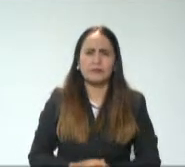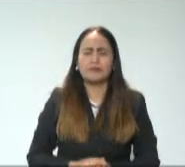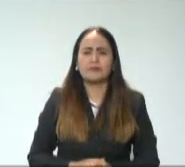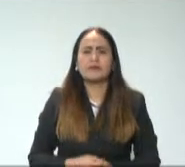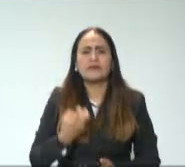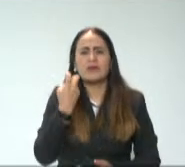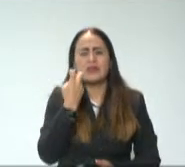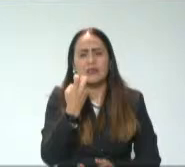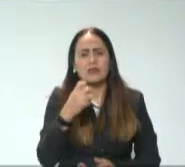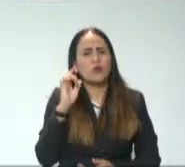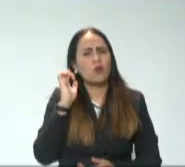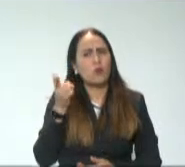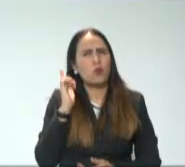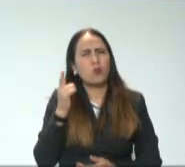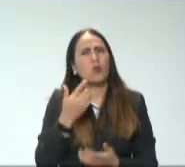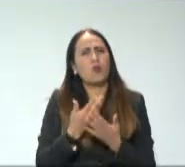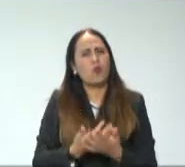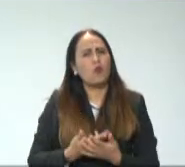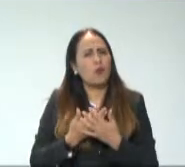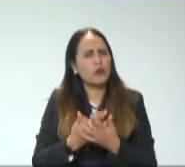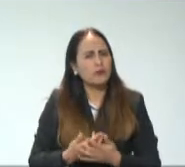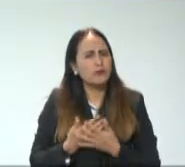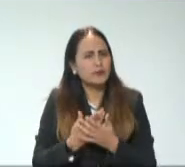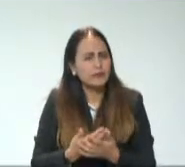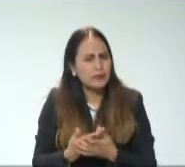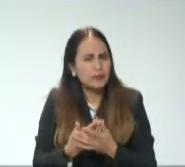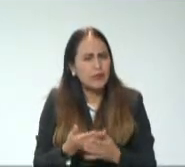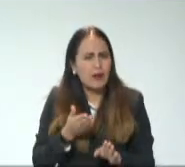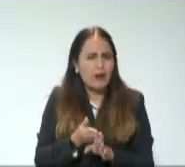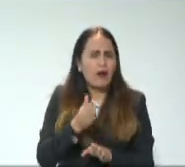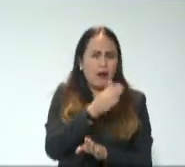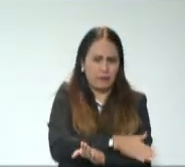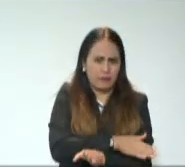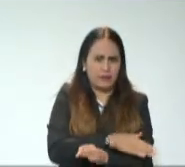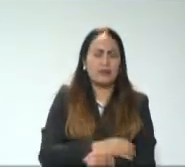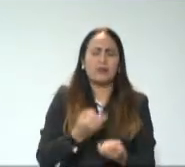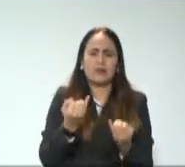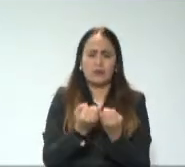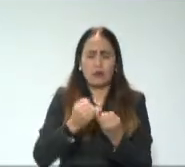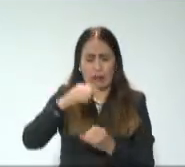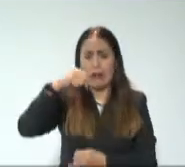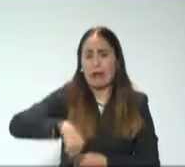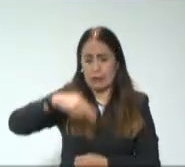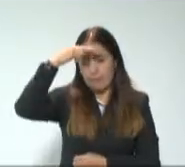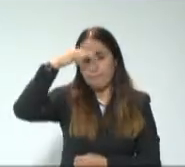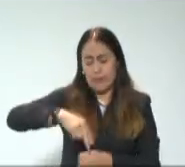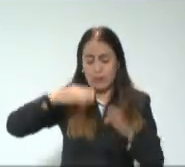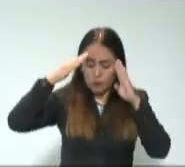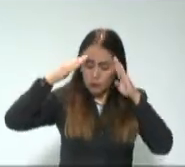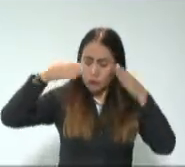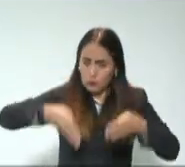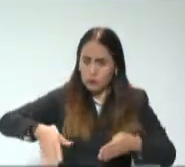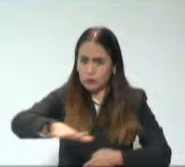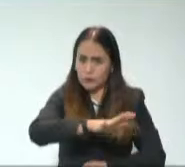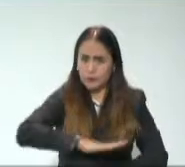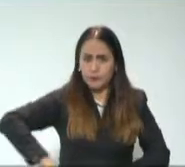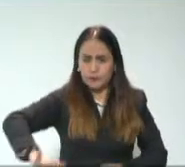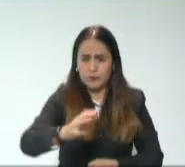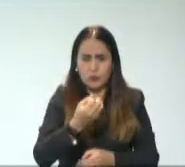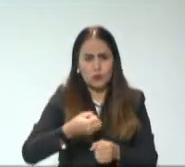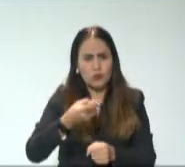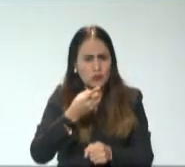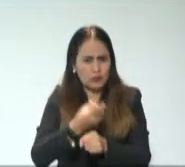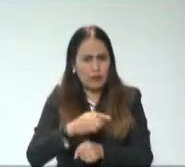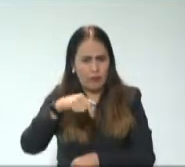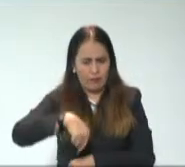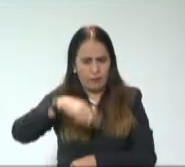expectativa previa y el partir de una sociedad en México lo digo explícitamente pero ocurre en otras partes